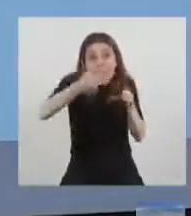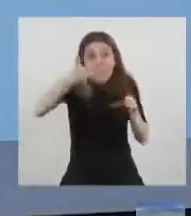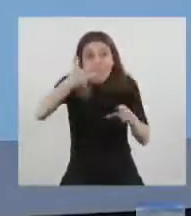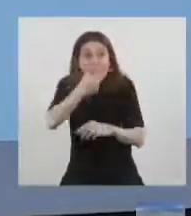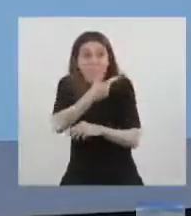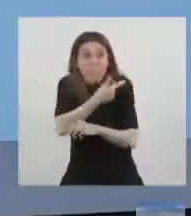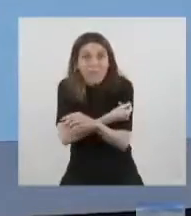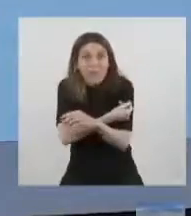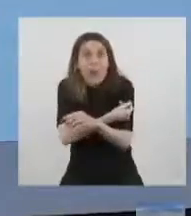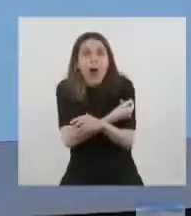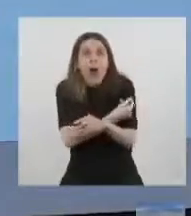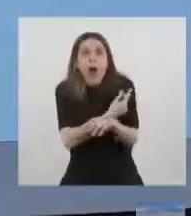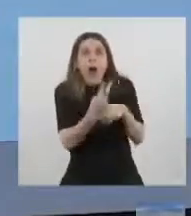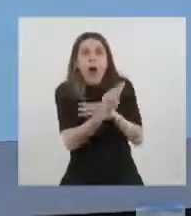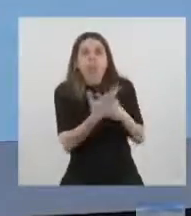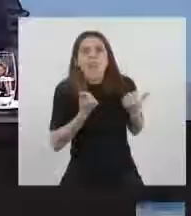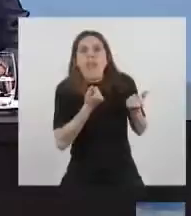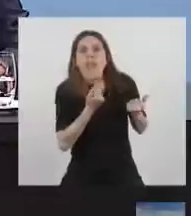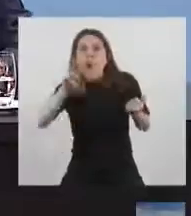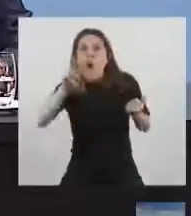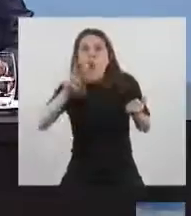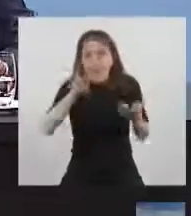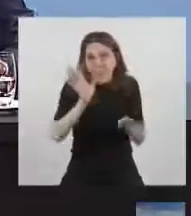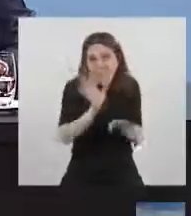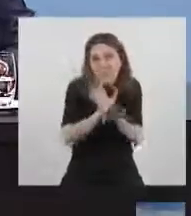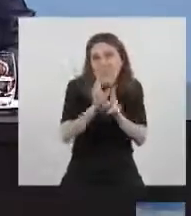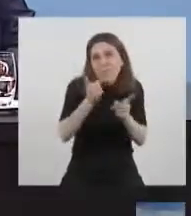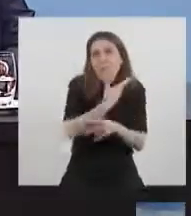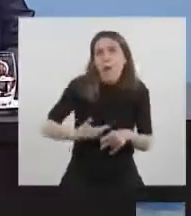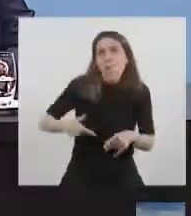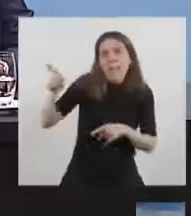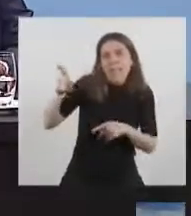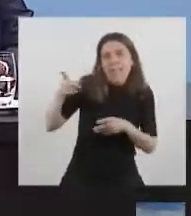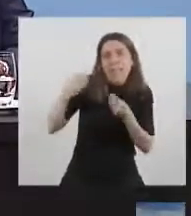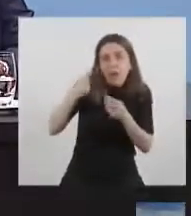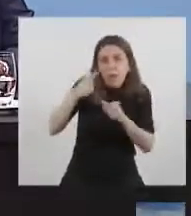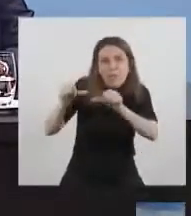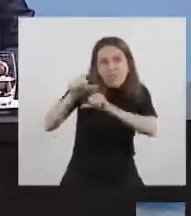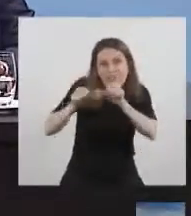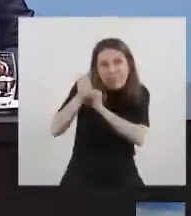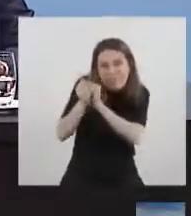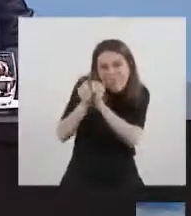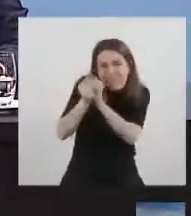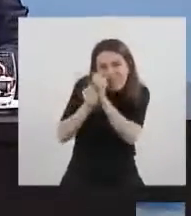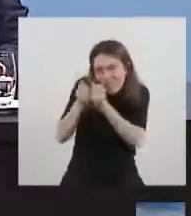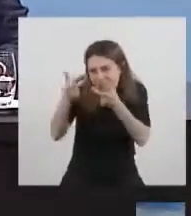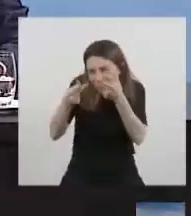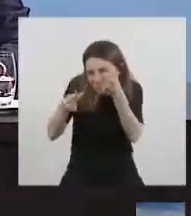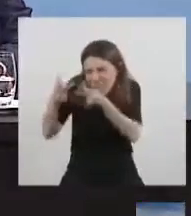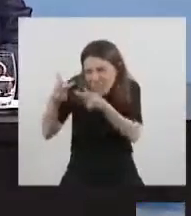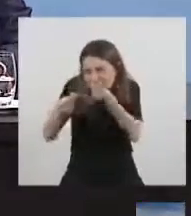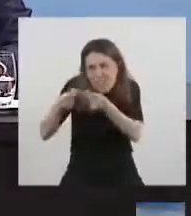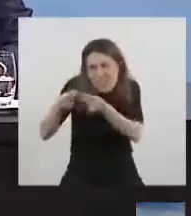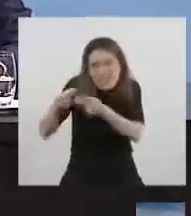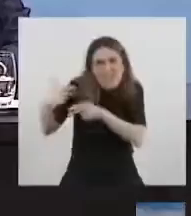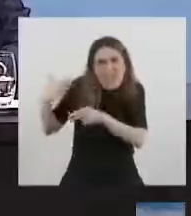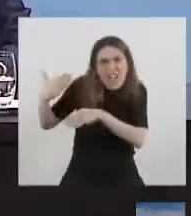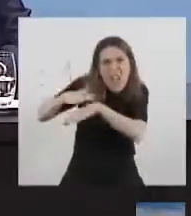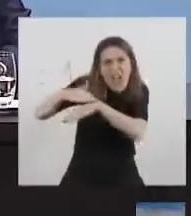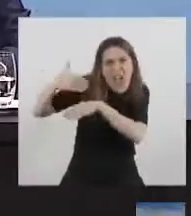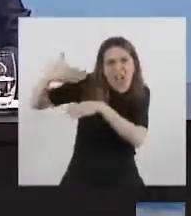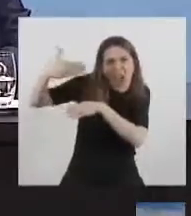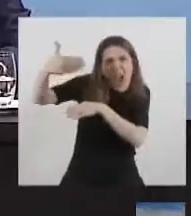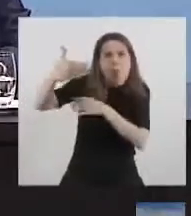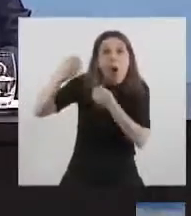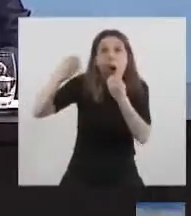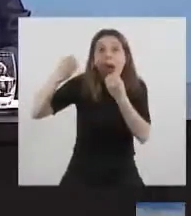vuelvo a decir como bien decía el presidente todo esto es un proceso que lleva tiempo y que nosotros no empezó ahora desde